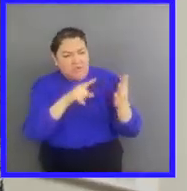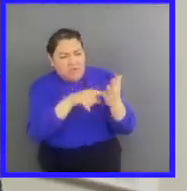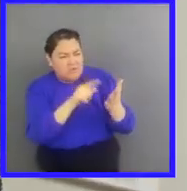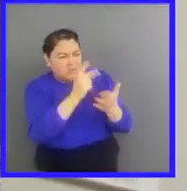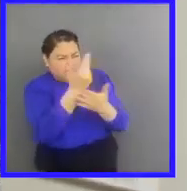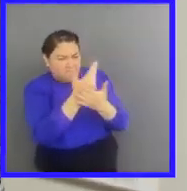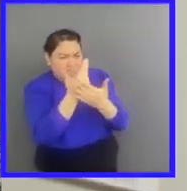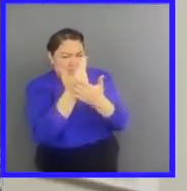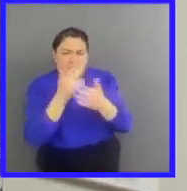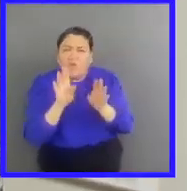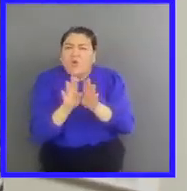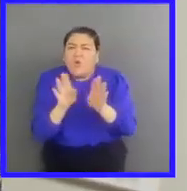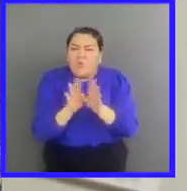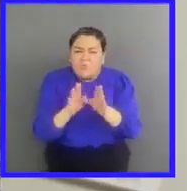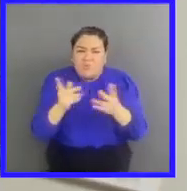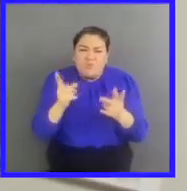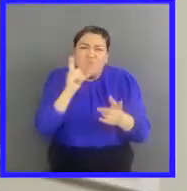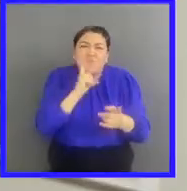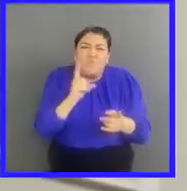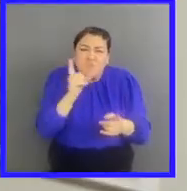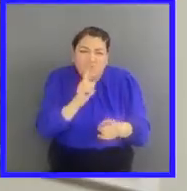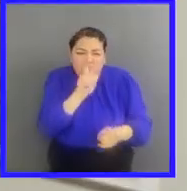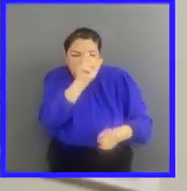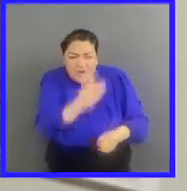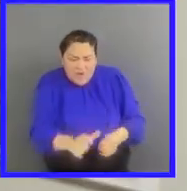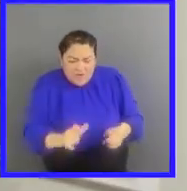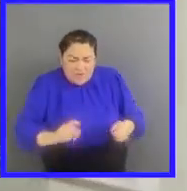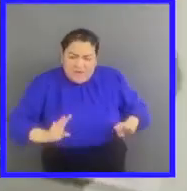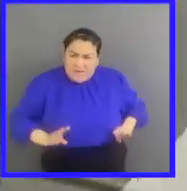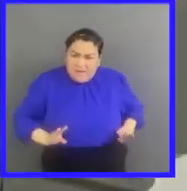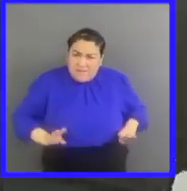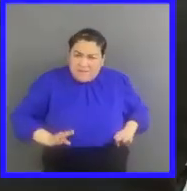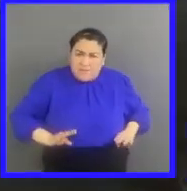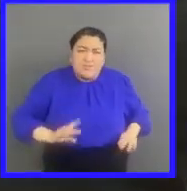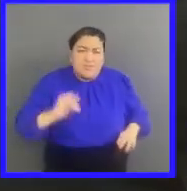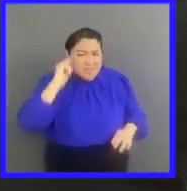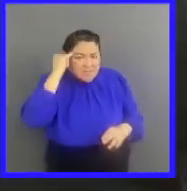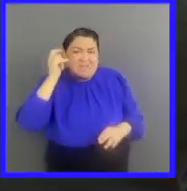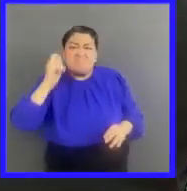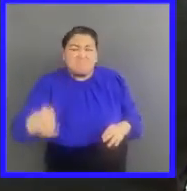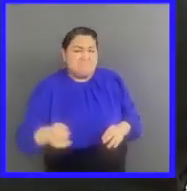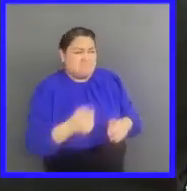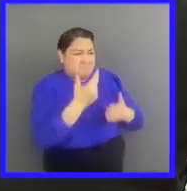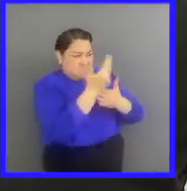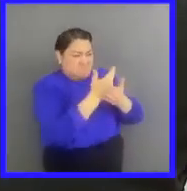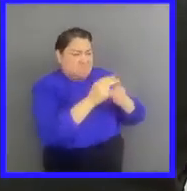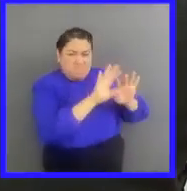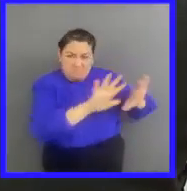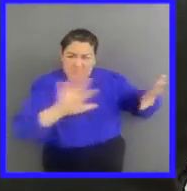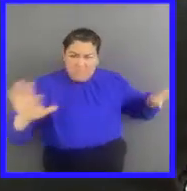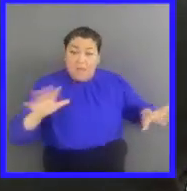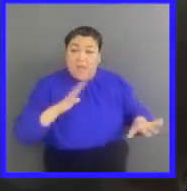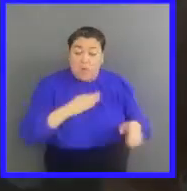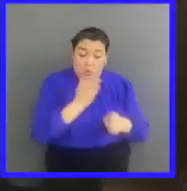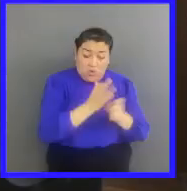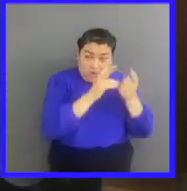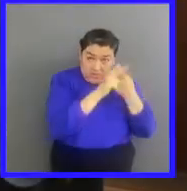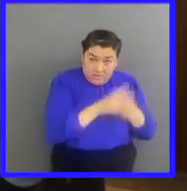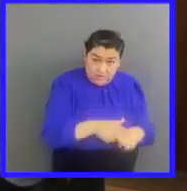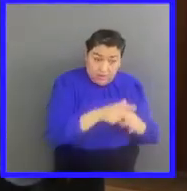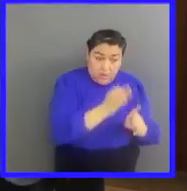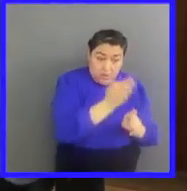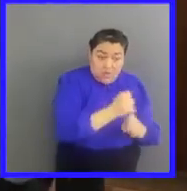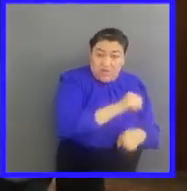construyendo la noción y la percepción en torno al concepto indígena. La exposición estará disponible hasta el 5 de julio